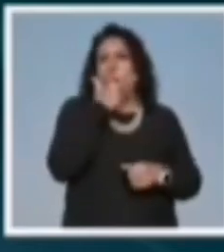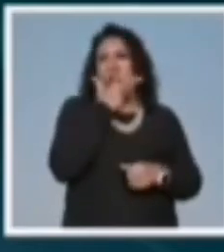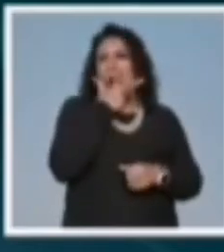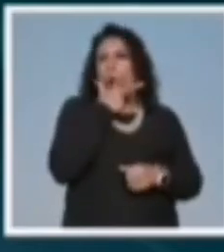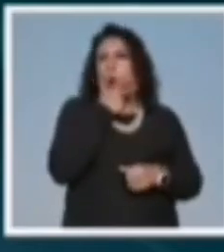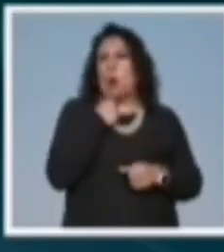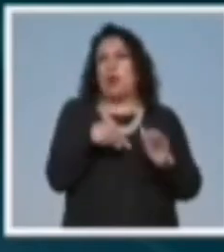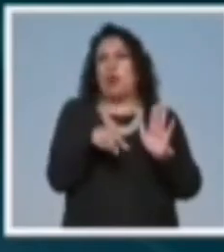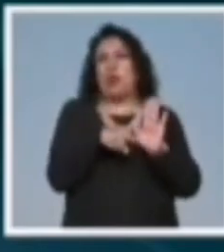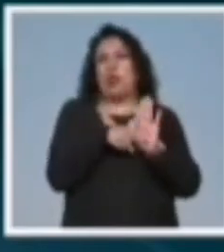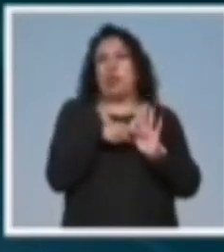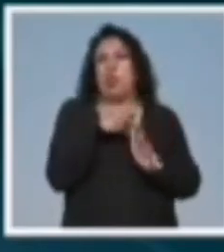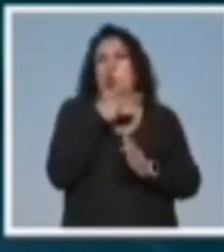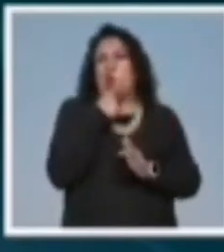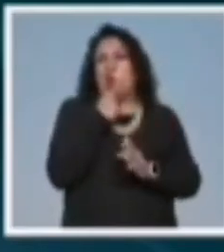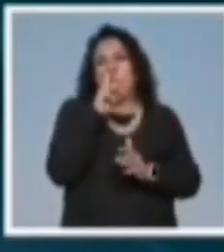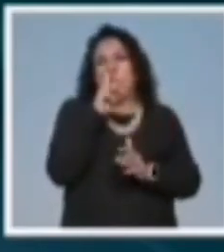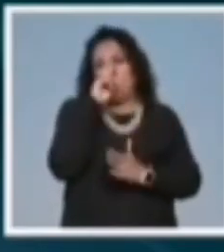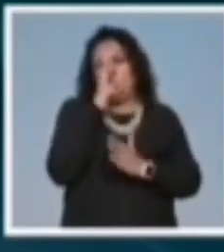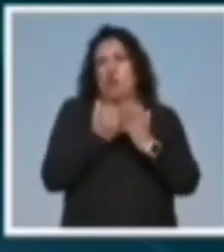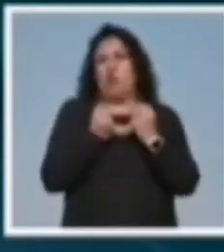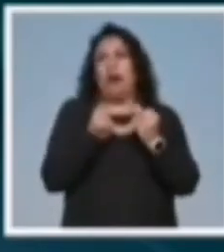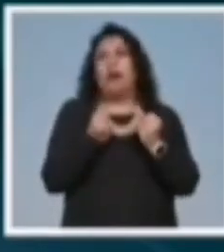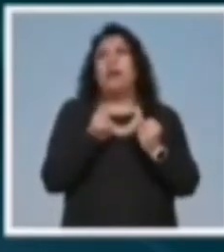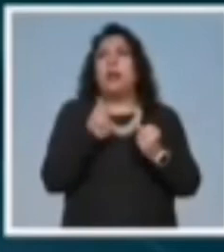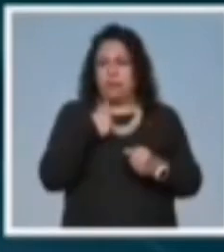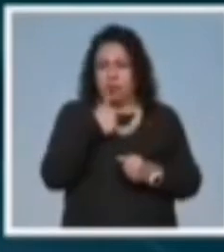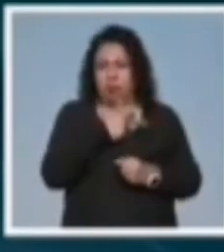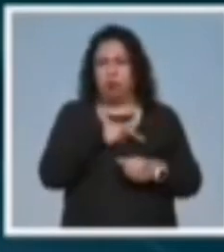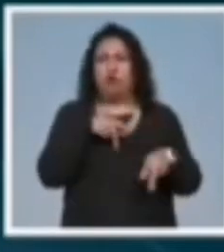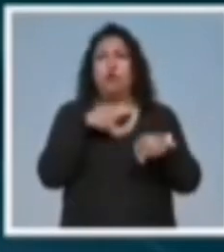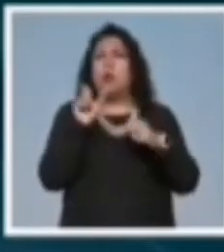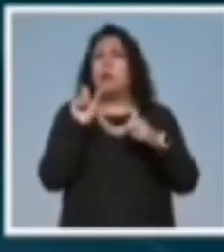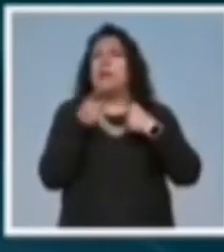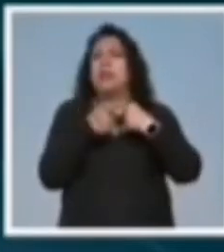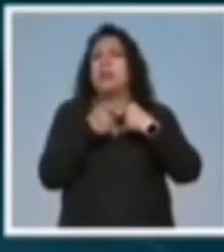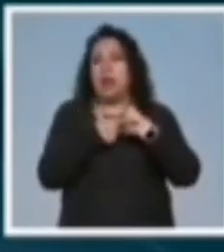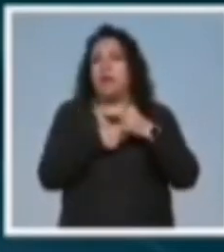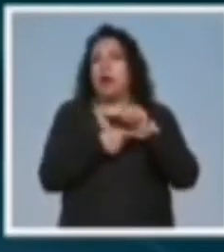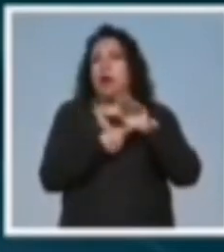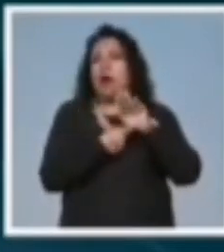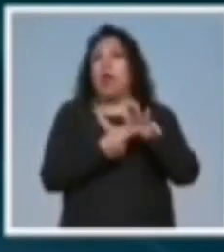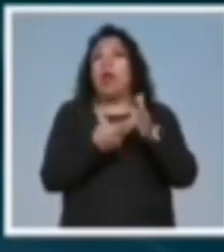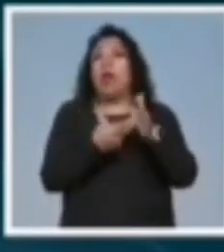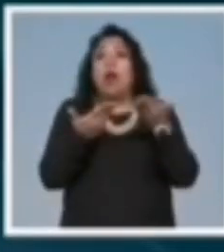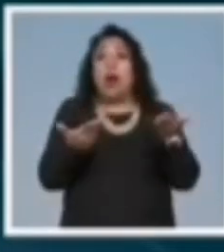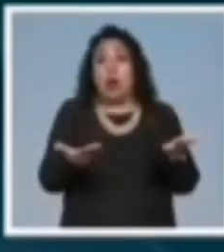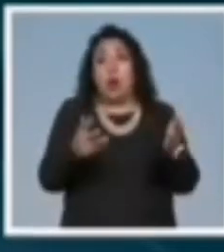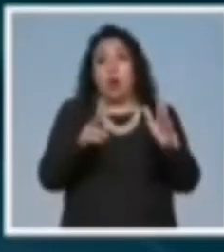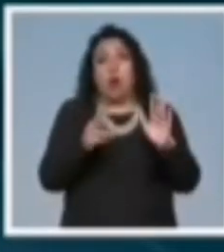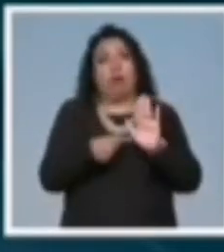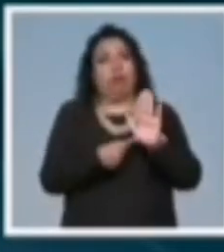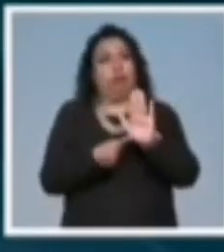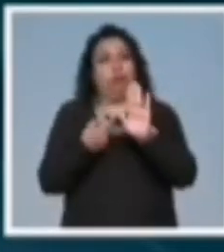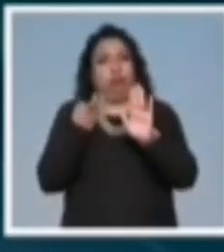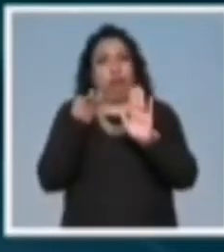masculinidad tóxica, esta masculinidad violenta. Y me gusta el fútbol como una metáfora de ello. Entonces ahora estoy hablando de ello